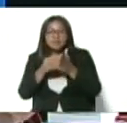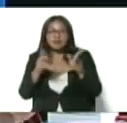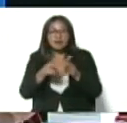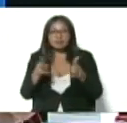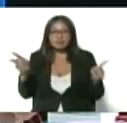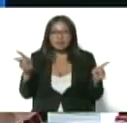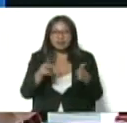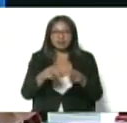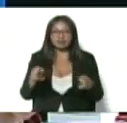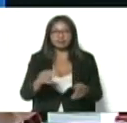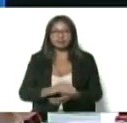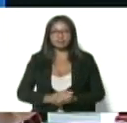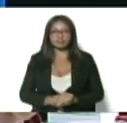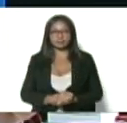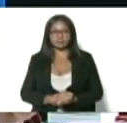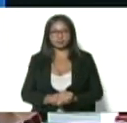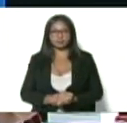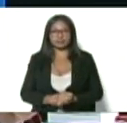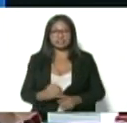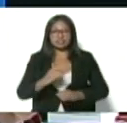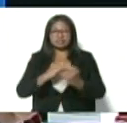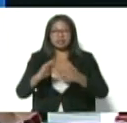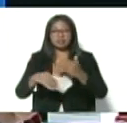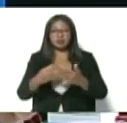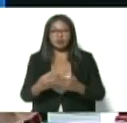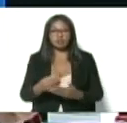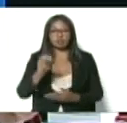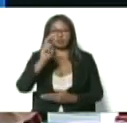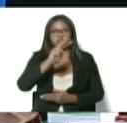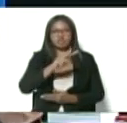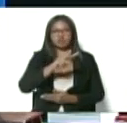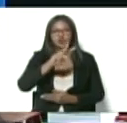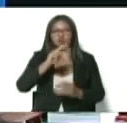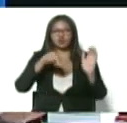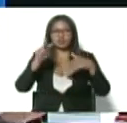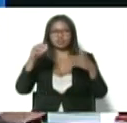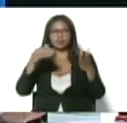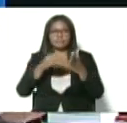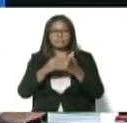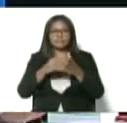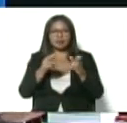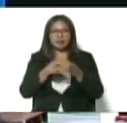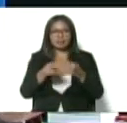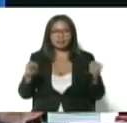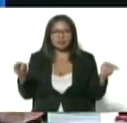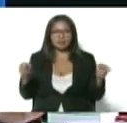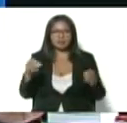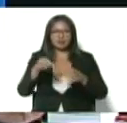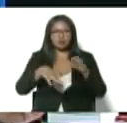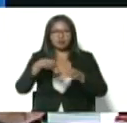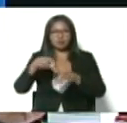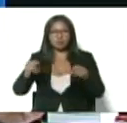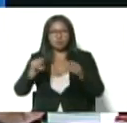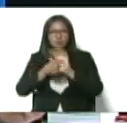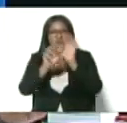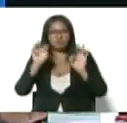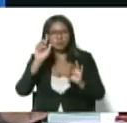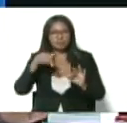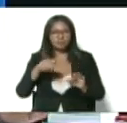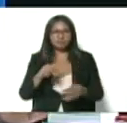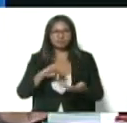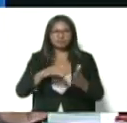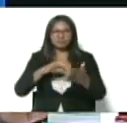2020 ya tenían 212 mil hectáreas de cultivo de cocaína ya que